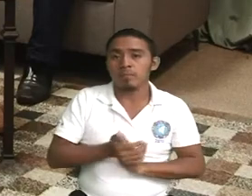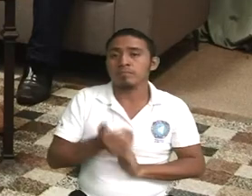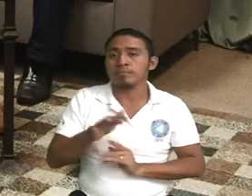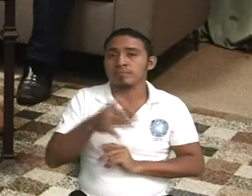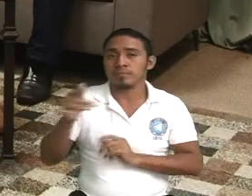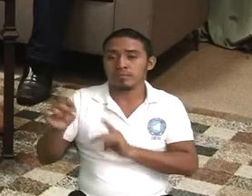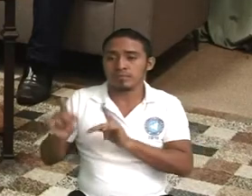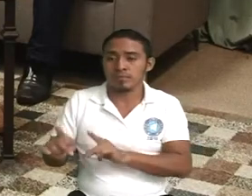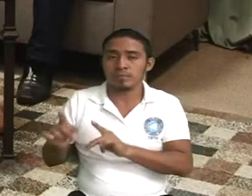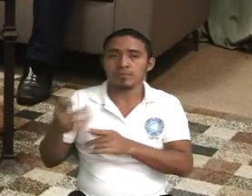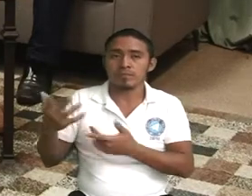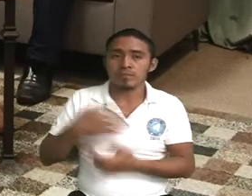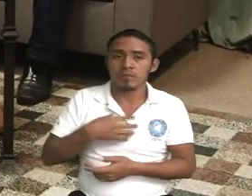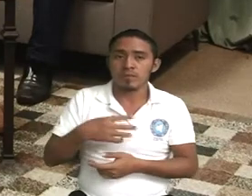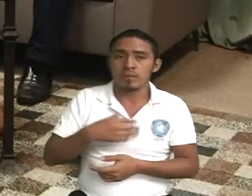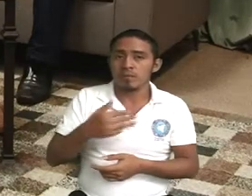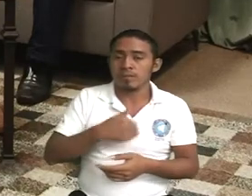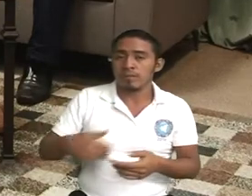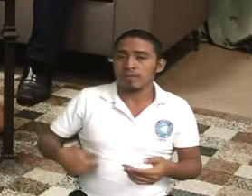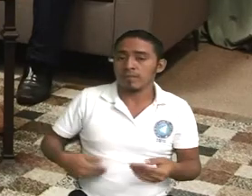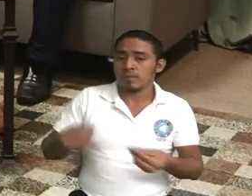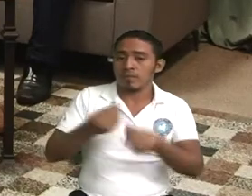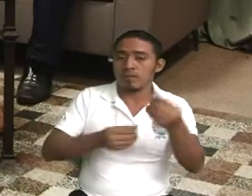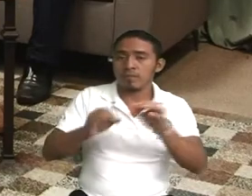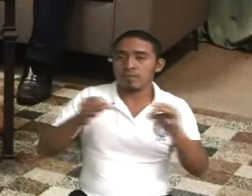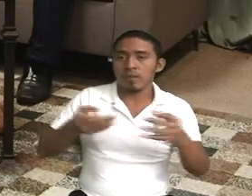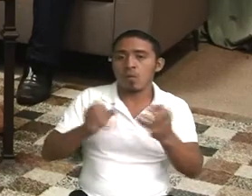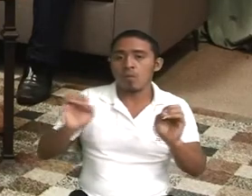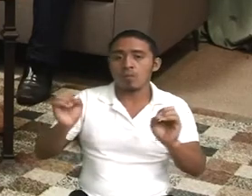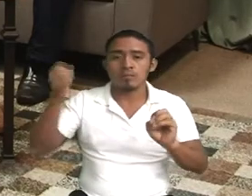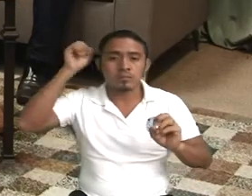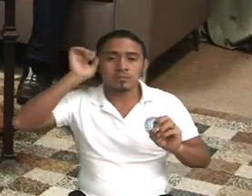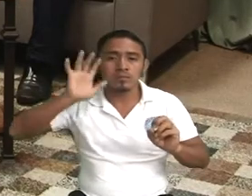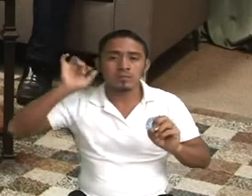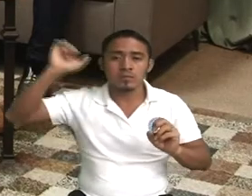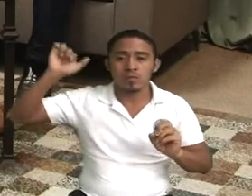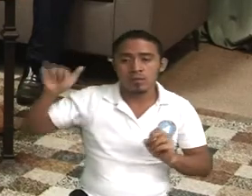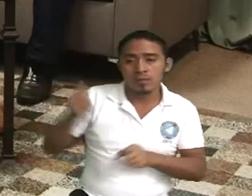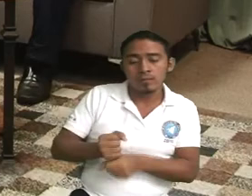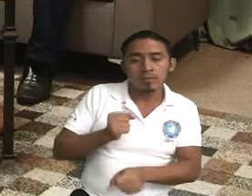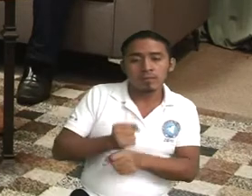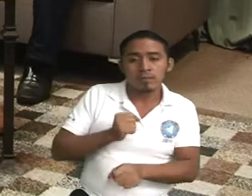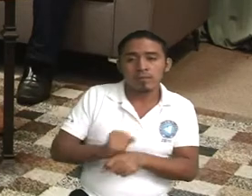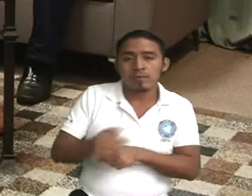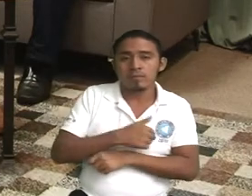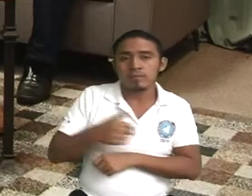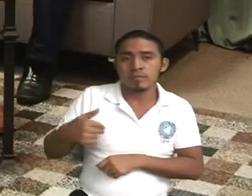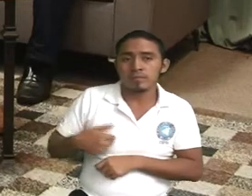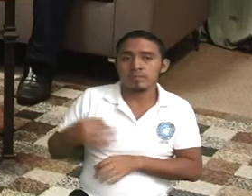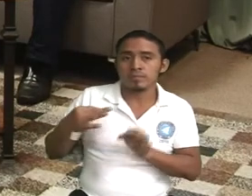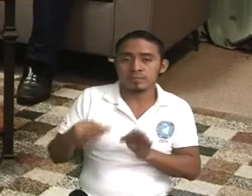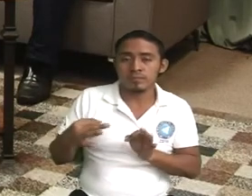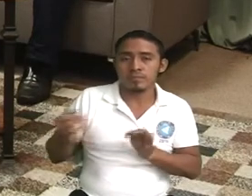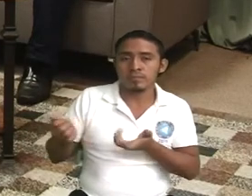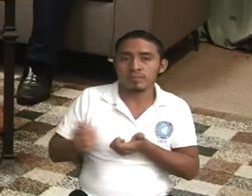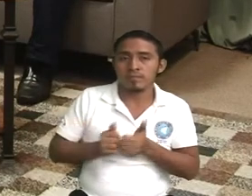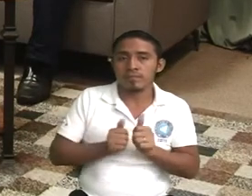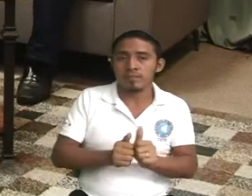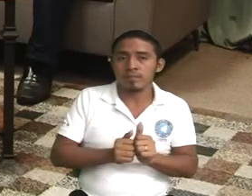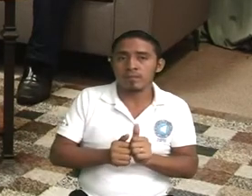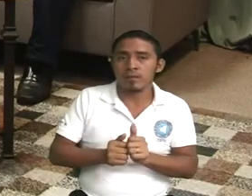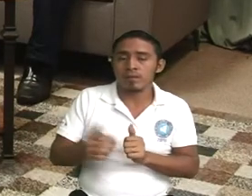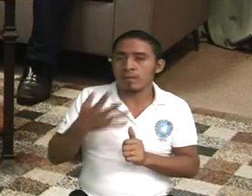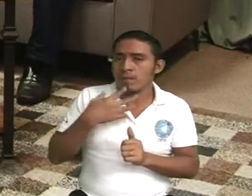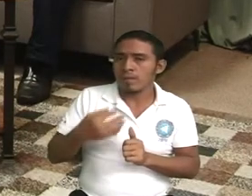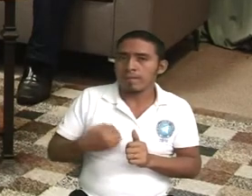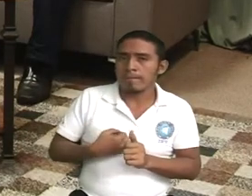y otros habilitados por el Ministerio de Economía Familiar o por el INTUR, precisamente ese trabajo articulado, lo que significa ese acompañamiento. Usted me